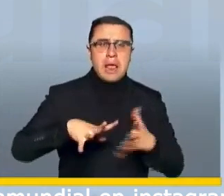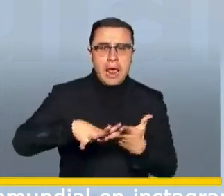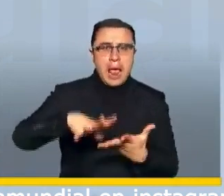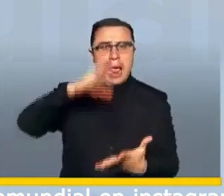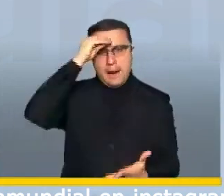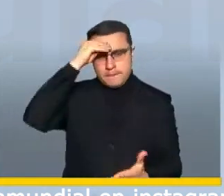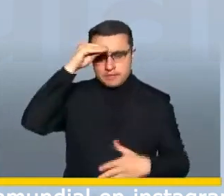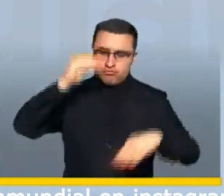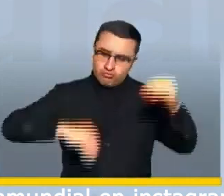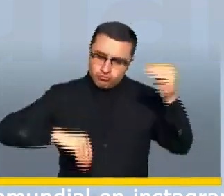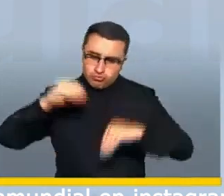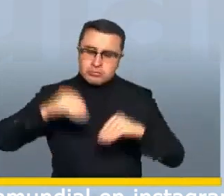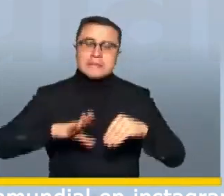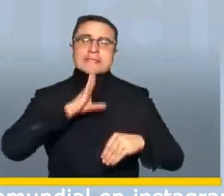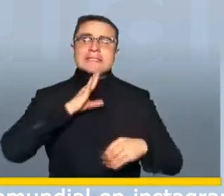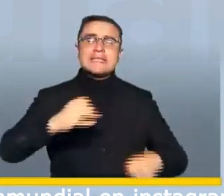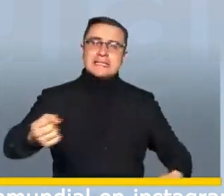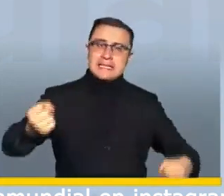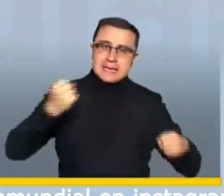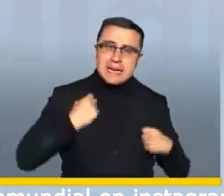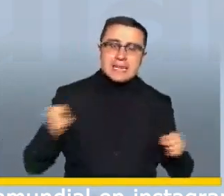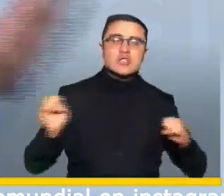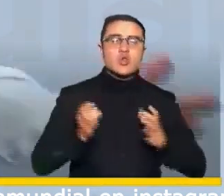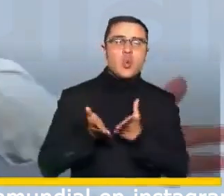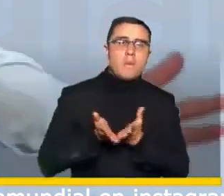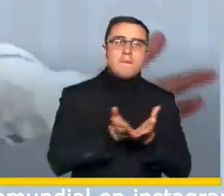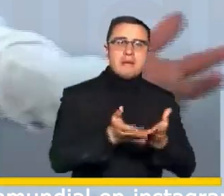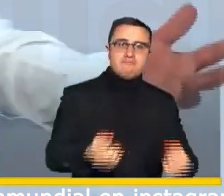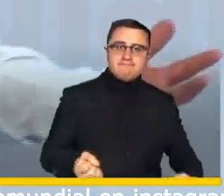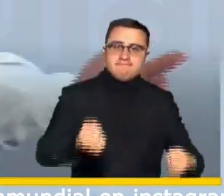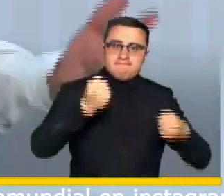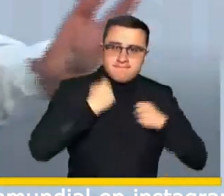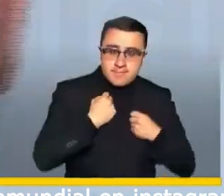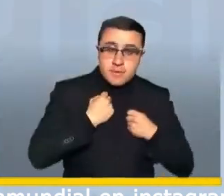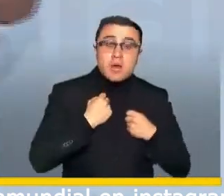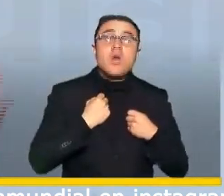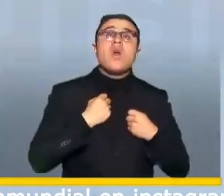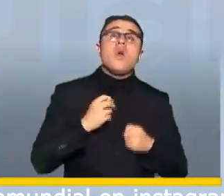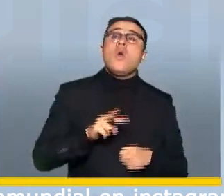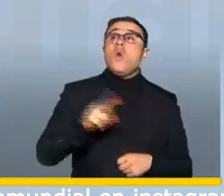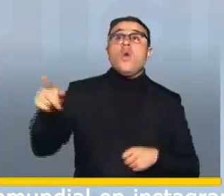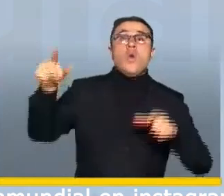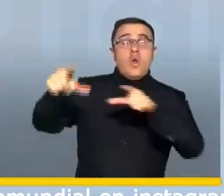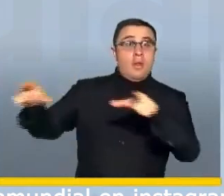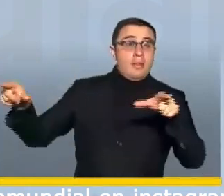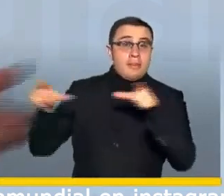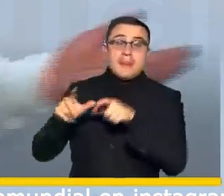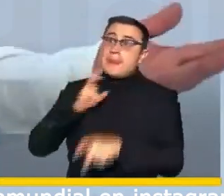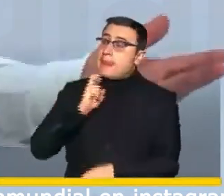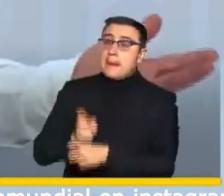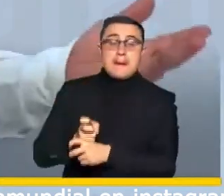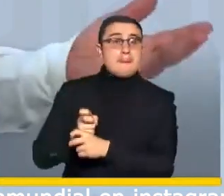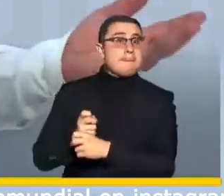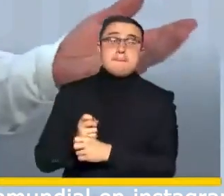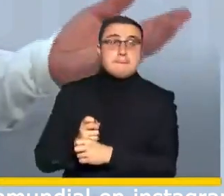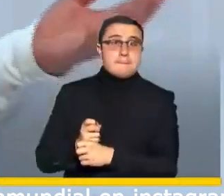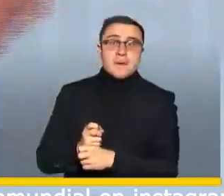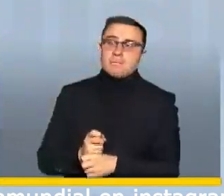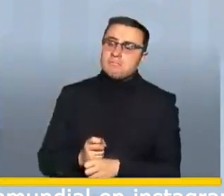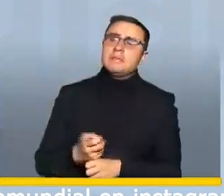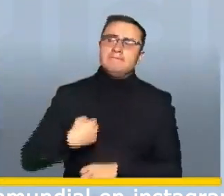hacer el ejército o la armada. En otros lugares donde esta dificultad no existe,